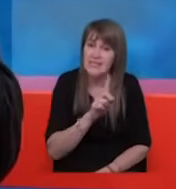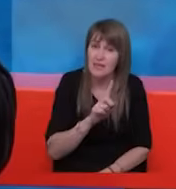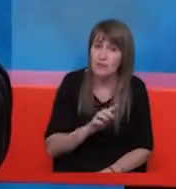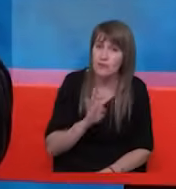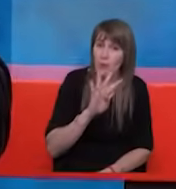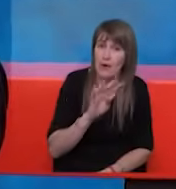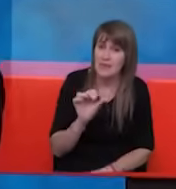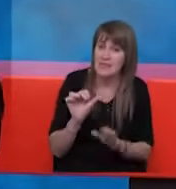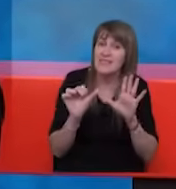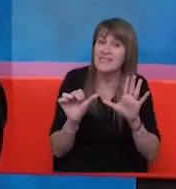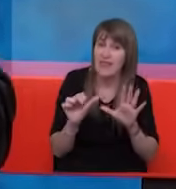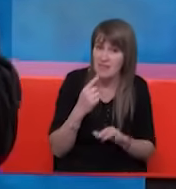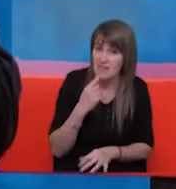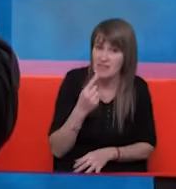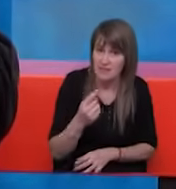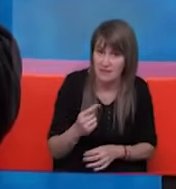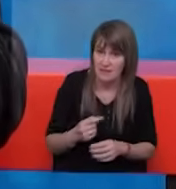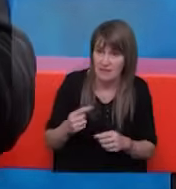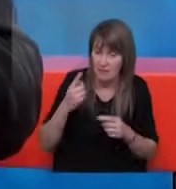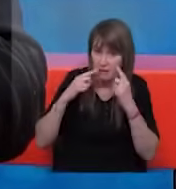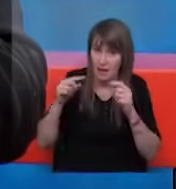hubo según esta investigación.